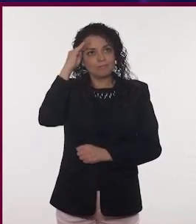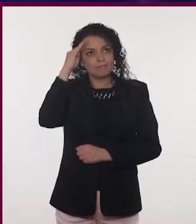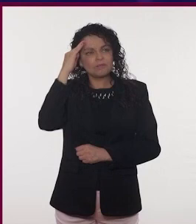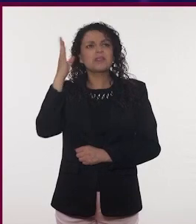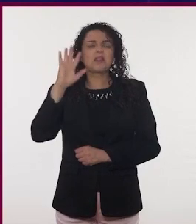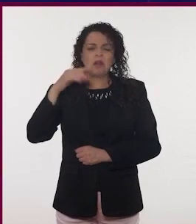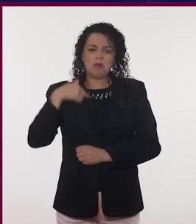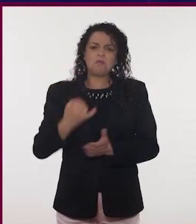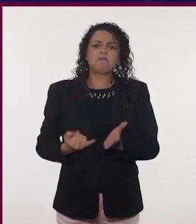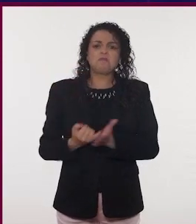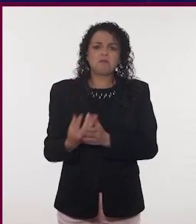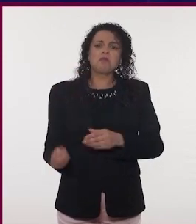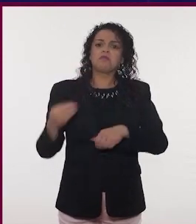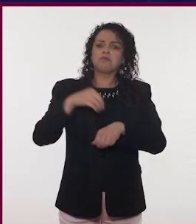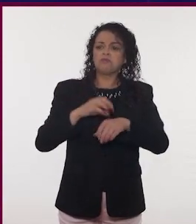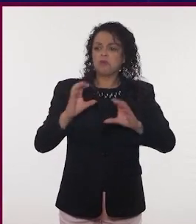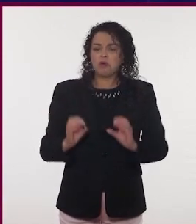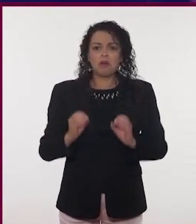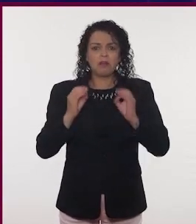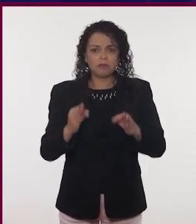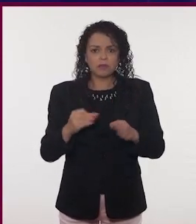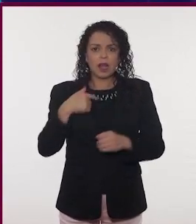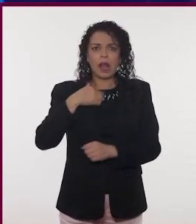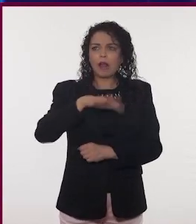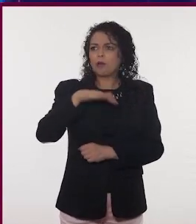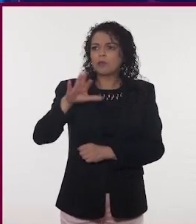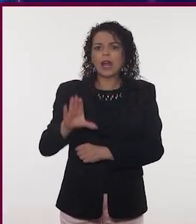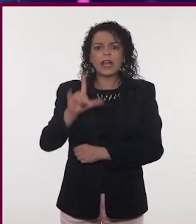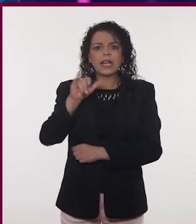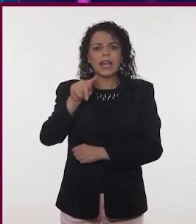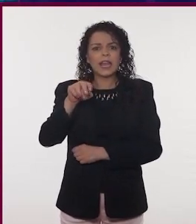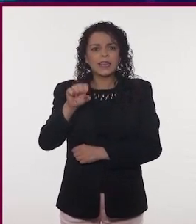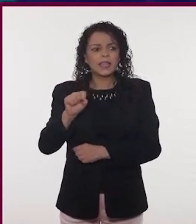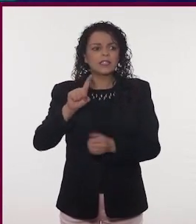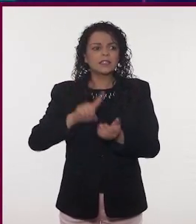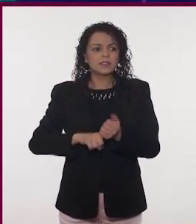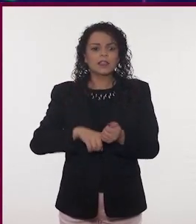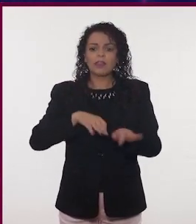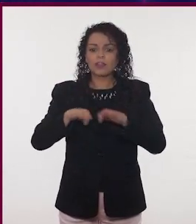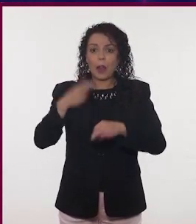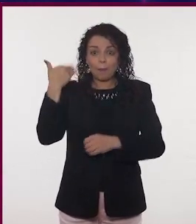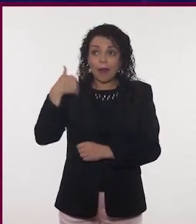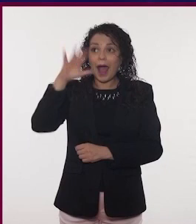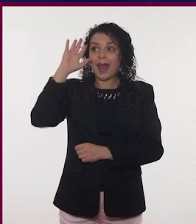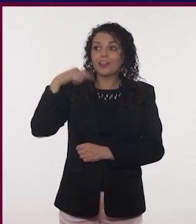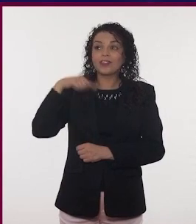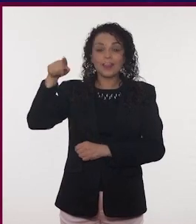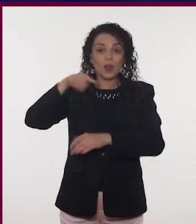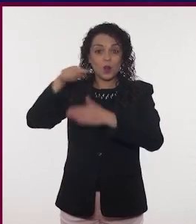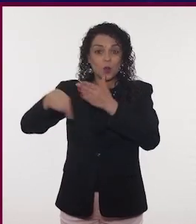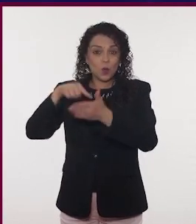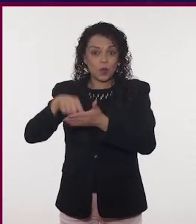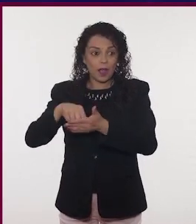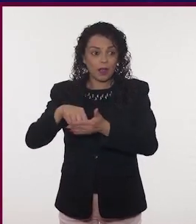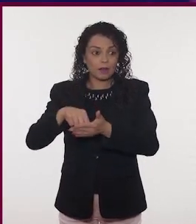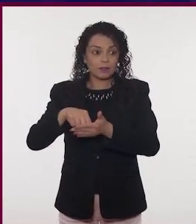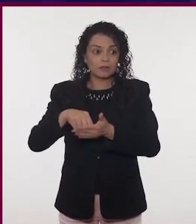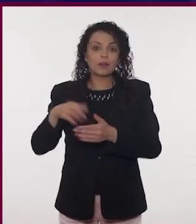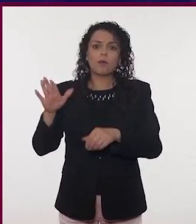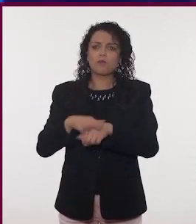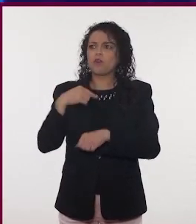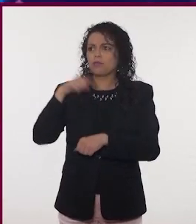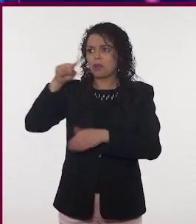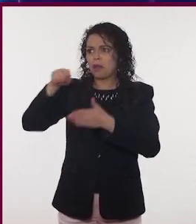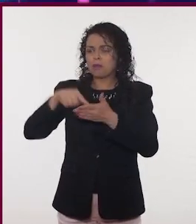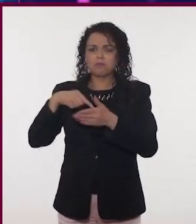despacho, busqué a algunos clientes que habían trabajado donde yo estaba, que ya no trabajaban en el mismo lugar